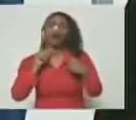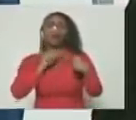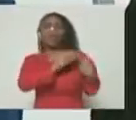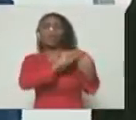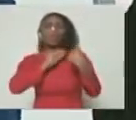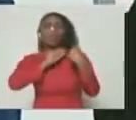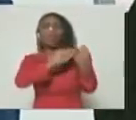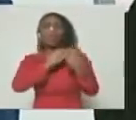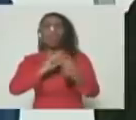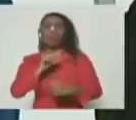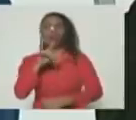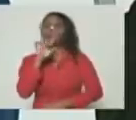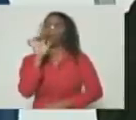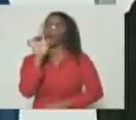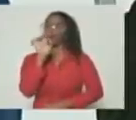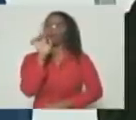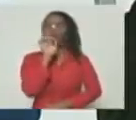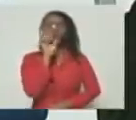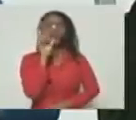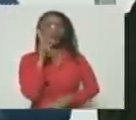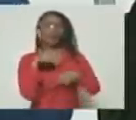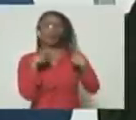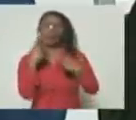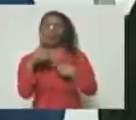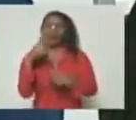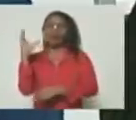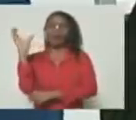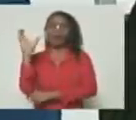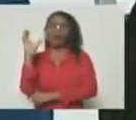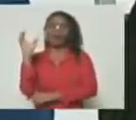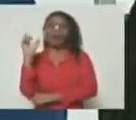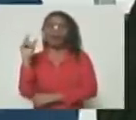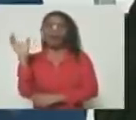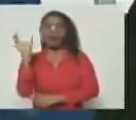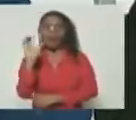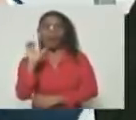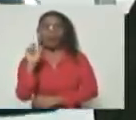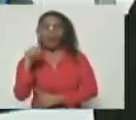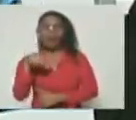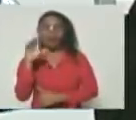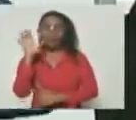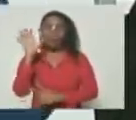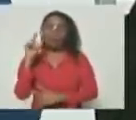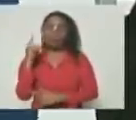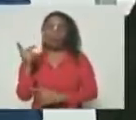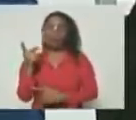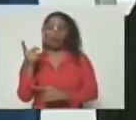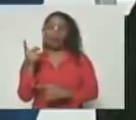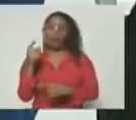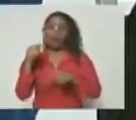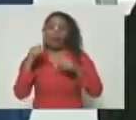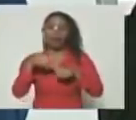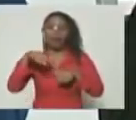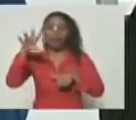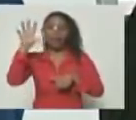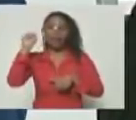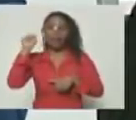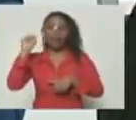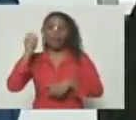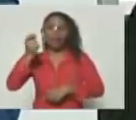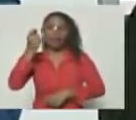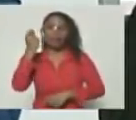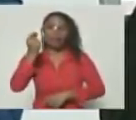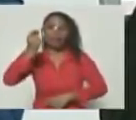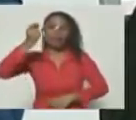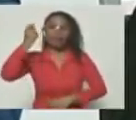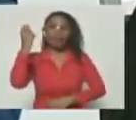el cifrinaje político caraqueño y la godarria de este país. Pero la plutocracia, sepa y entienda, jamás,